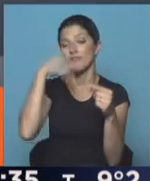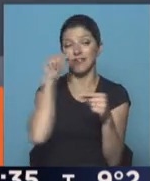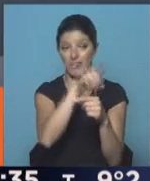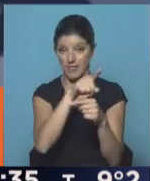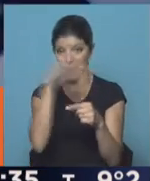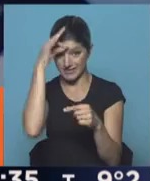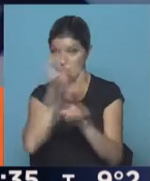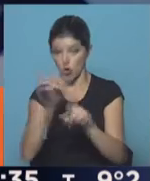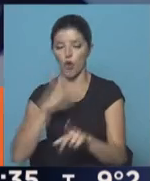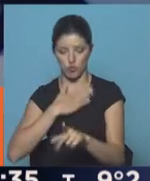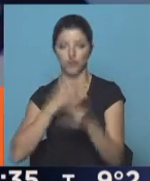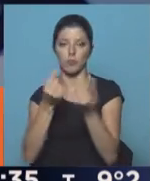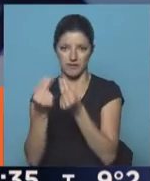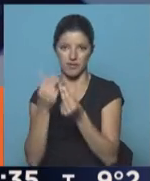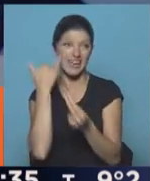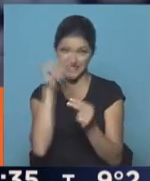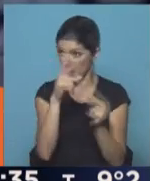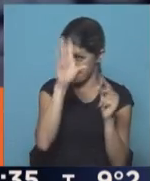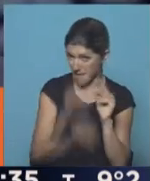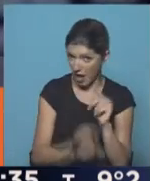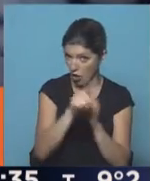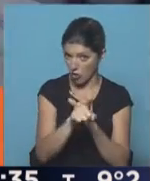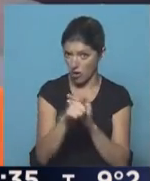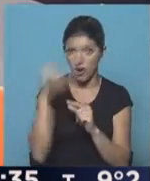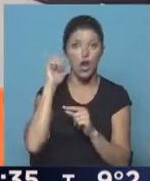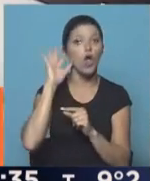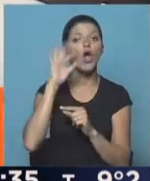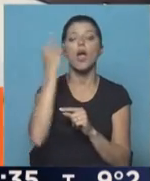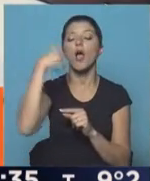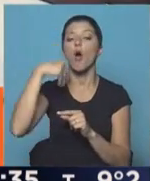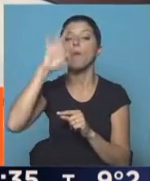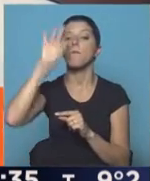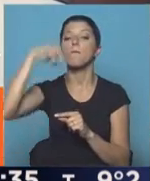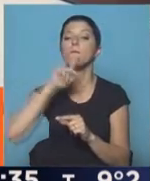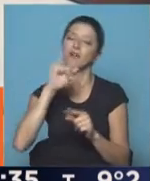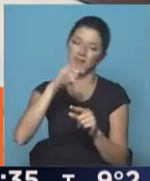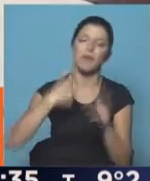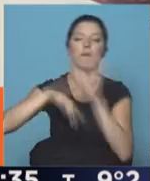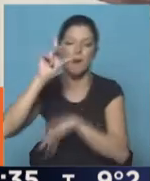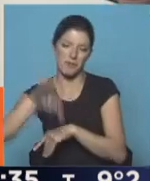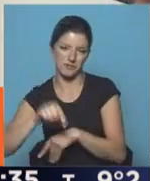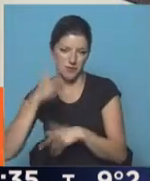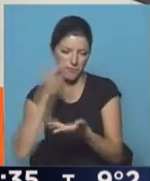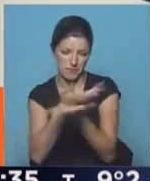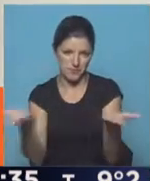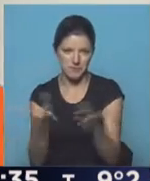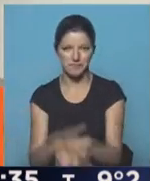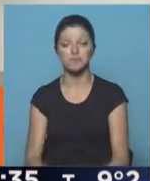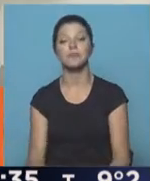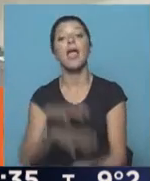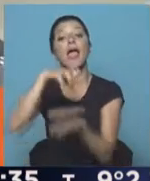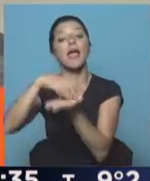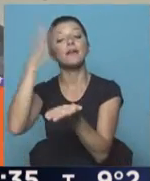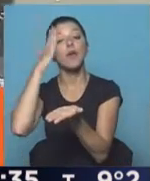manejamos nosotros y ya es muy bajo el precio del trabajo bueno nosotros lo ponemos así aún más promocional para para públicos en casa en